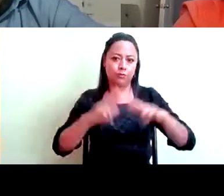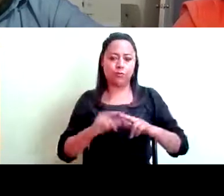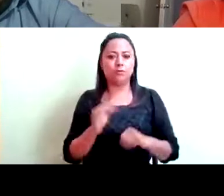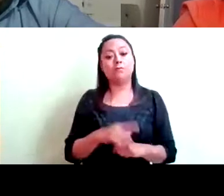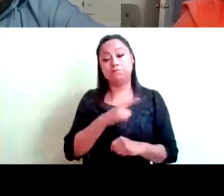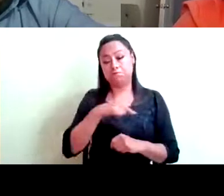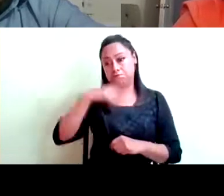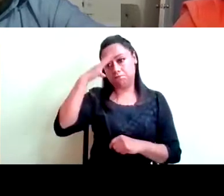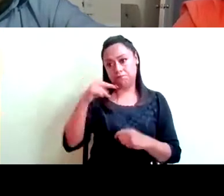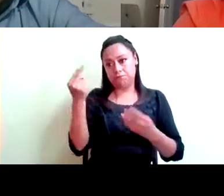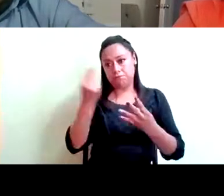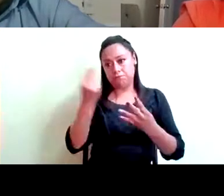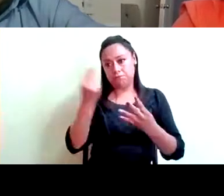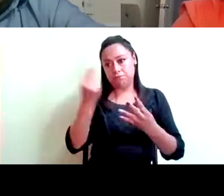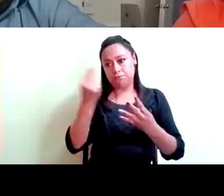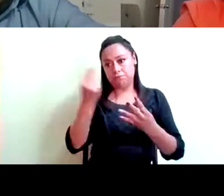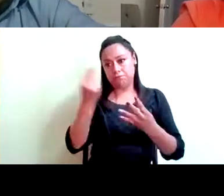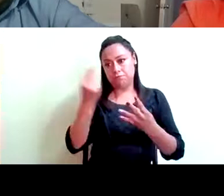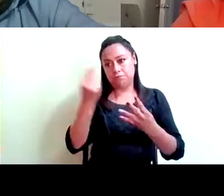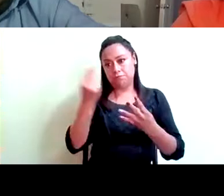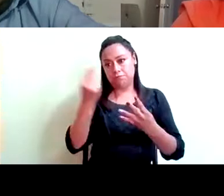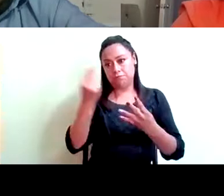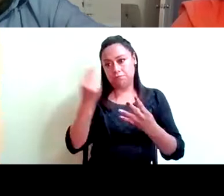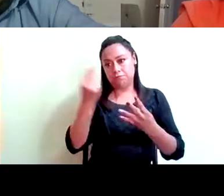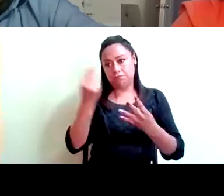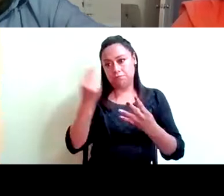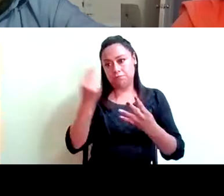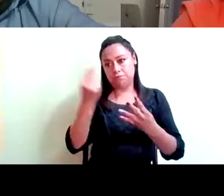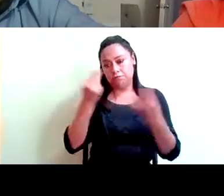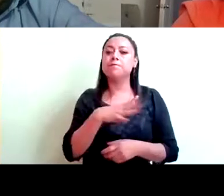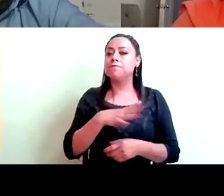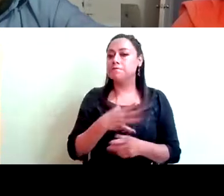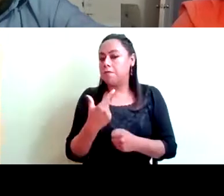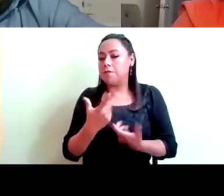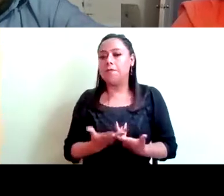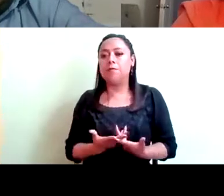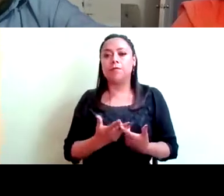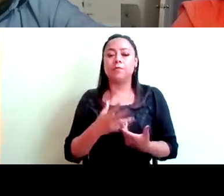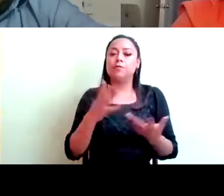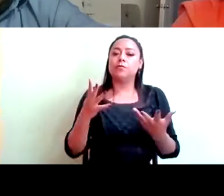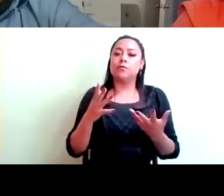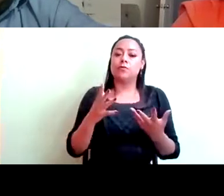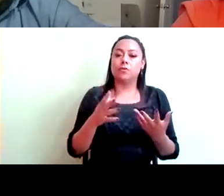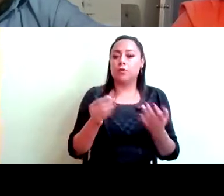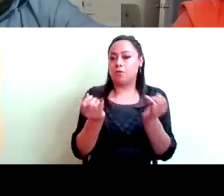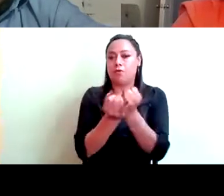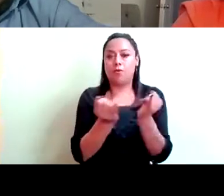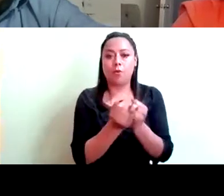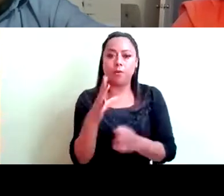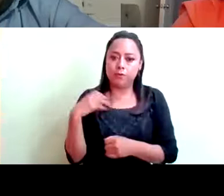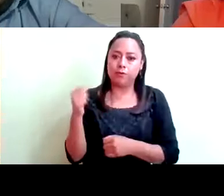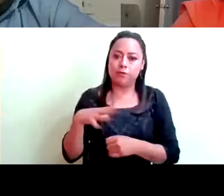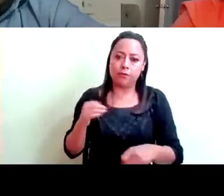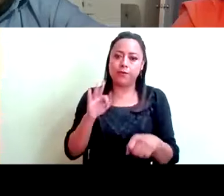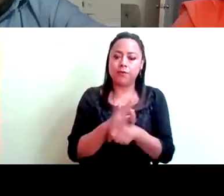además, pues, tenemos la característica de haber estado luchando por el país. Entonces eso es